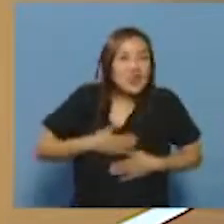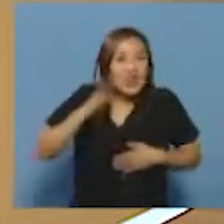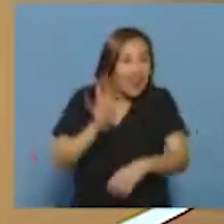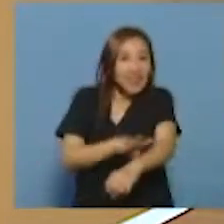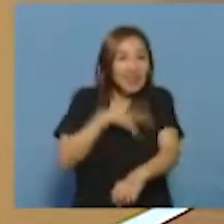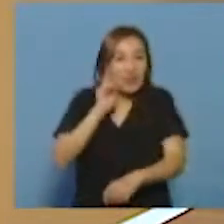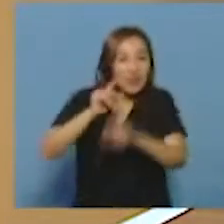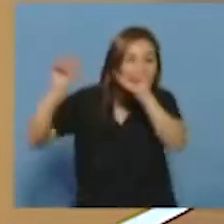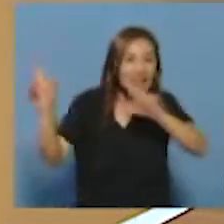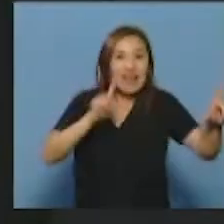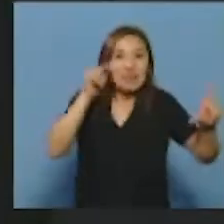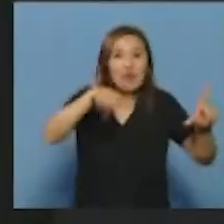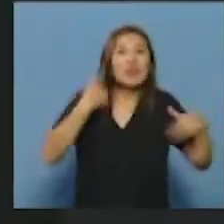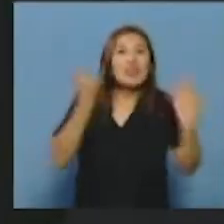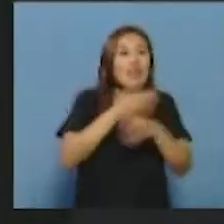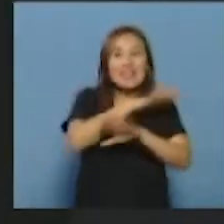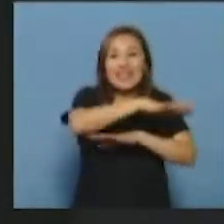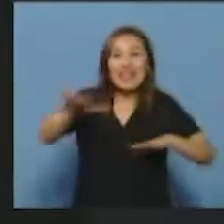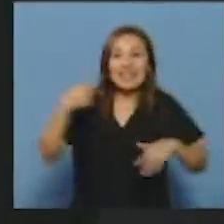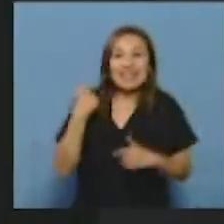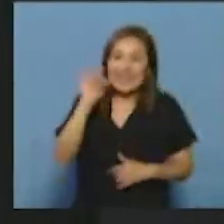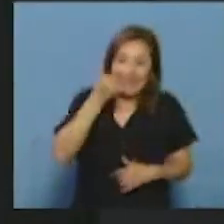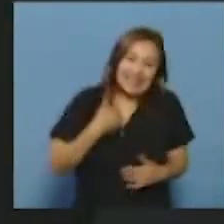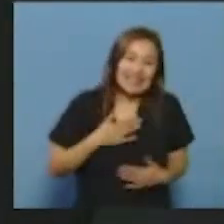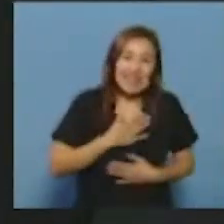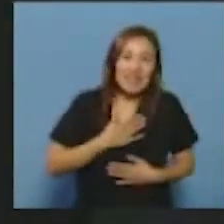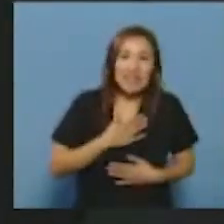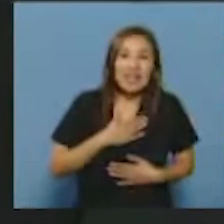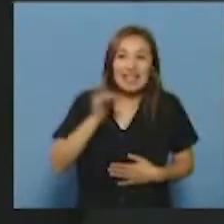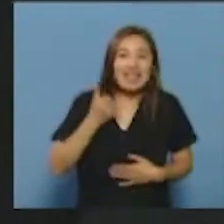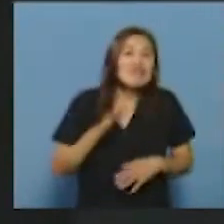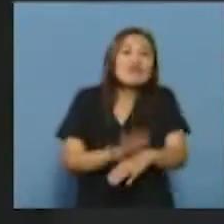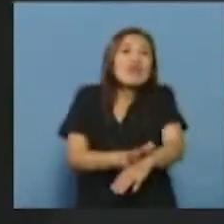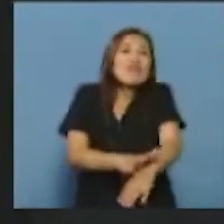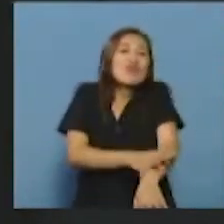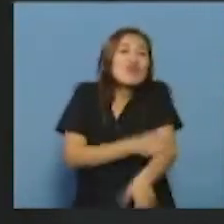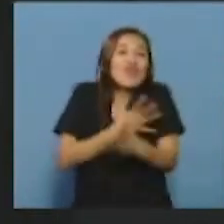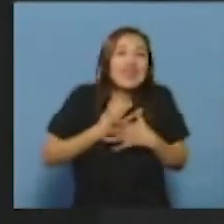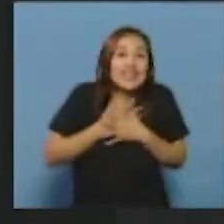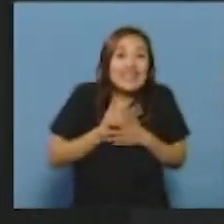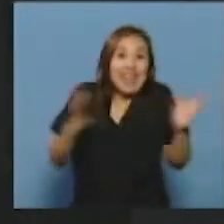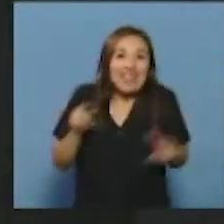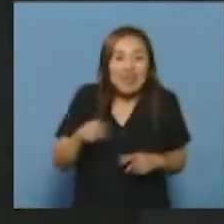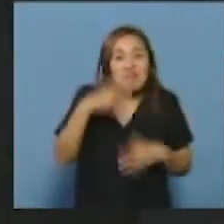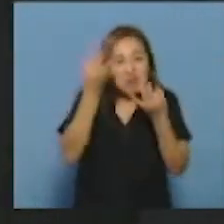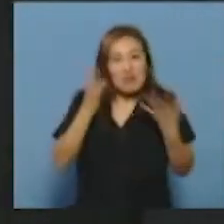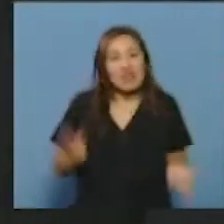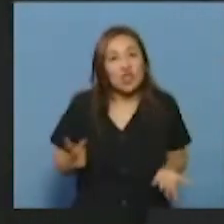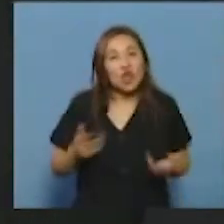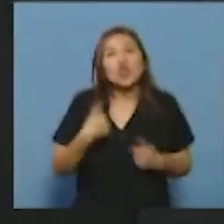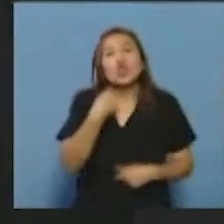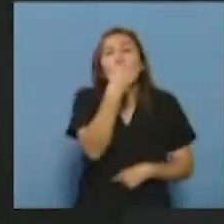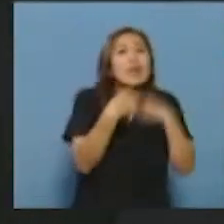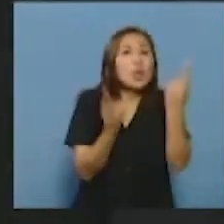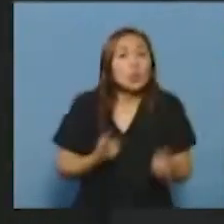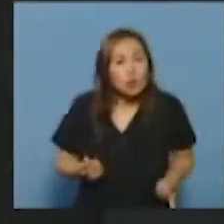imágenes, cuando estabas en ese auditorio. Sí, ¿eh? Es que es una emoción muy grande. Perfecto. Bueno, y yo les quiero